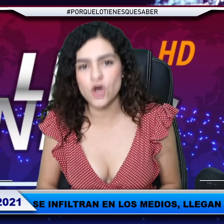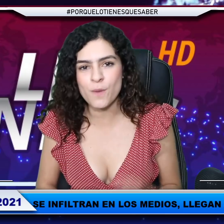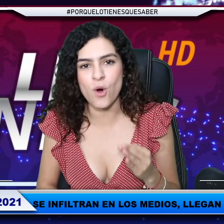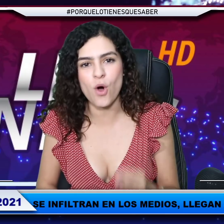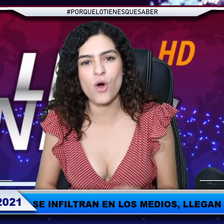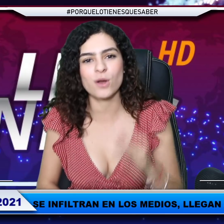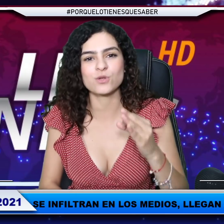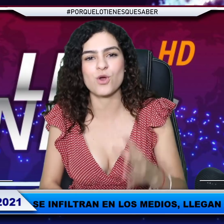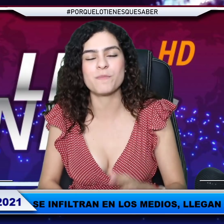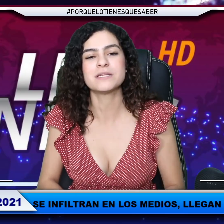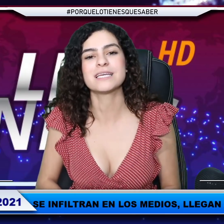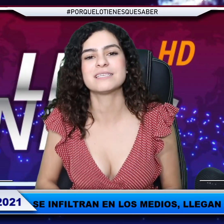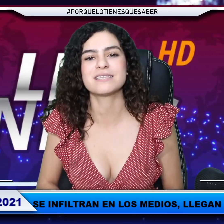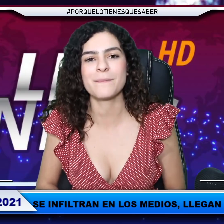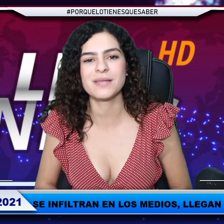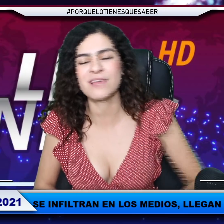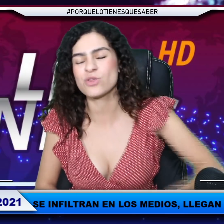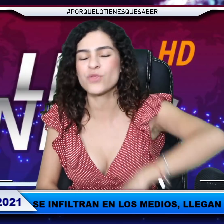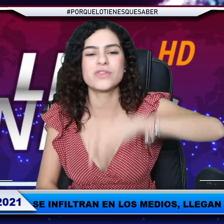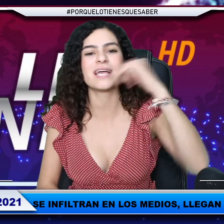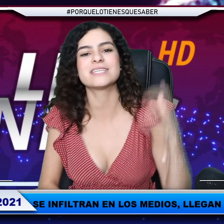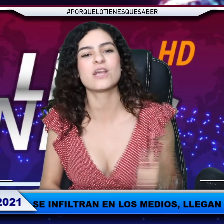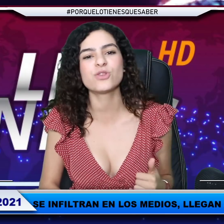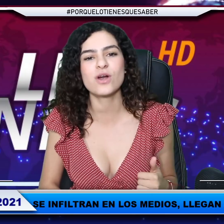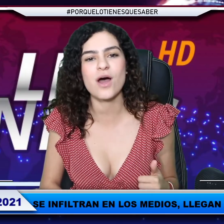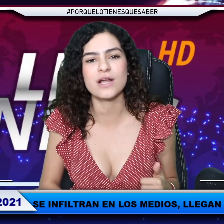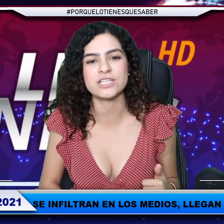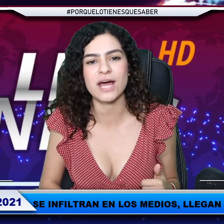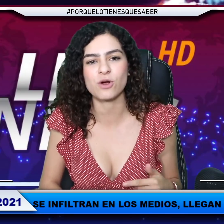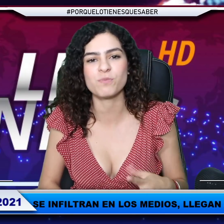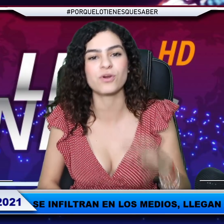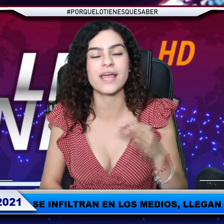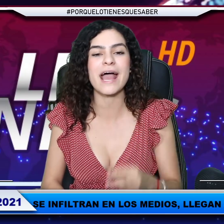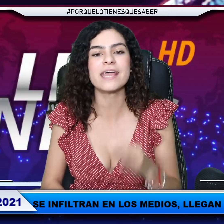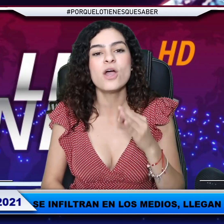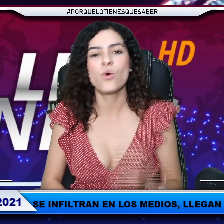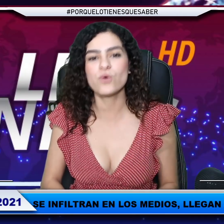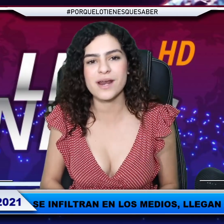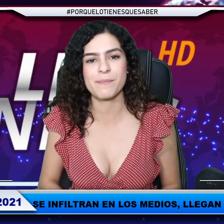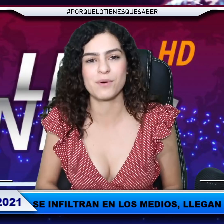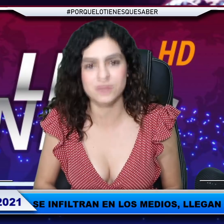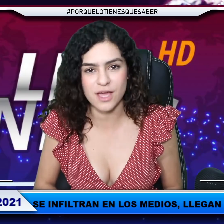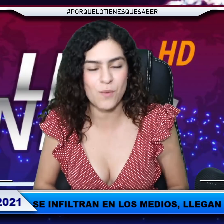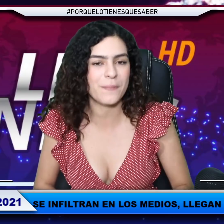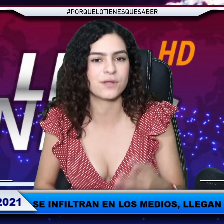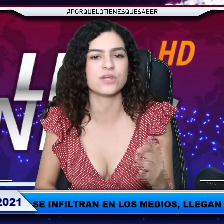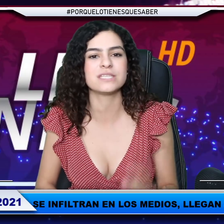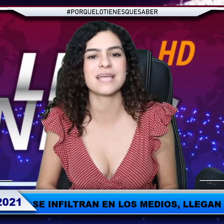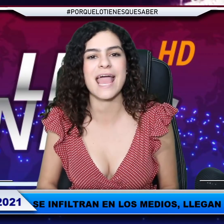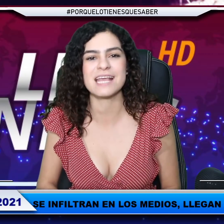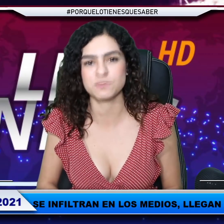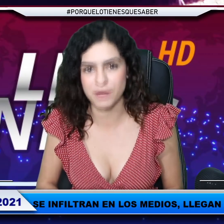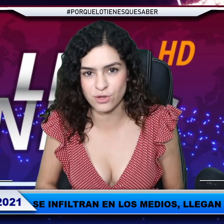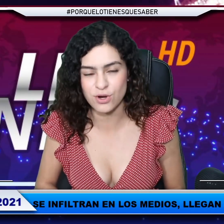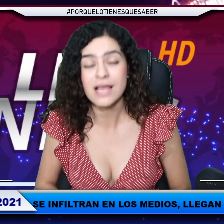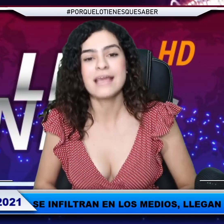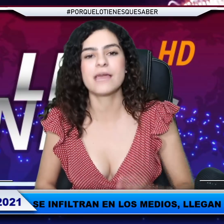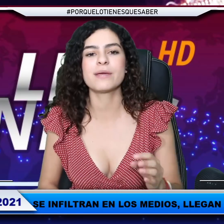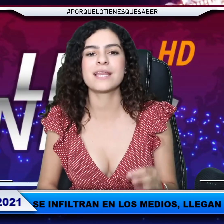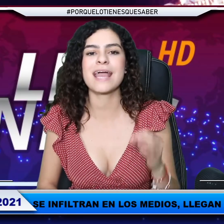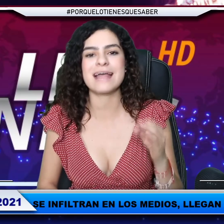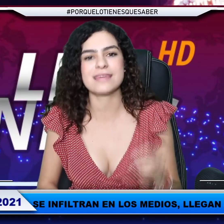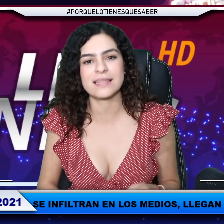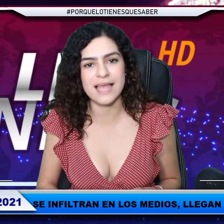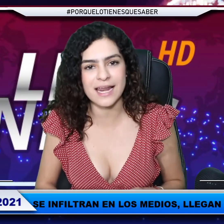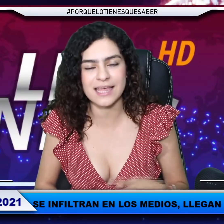de cómo hoy los golpistas están viniendo desde el otro lado del charco, porque hay un reportero, un periodista español que